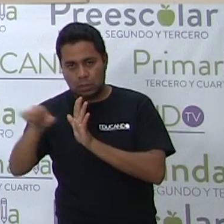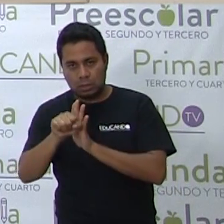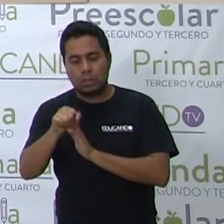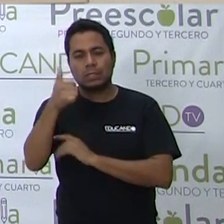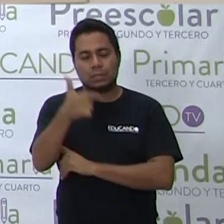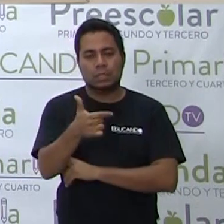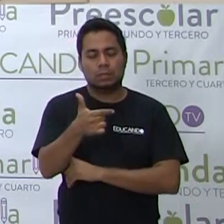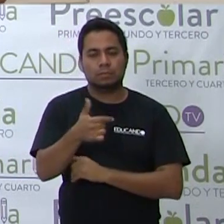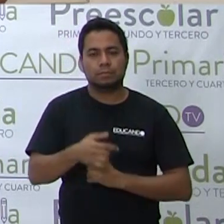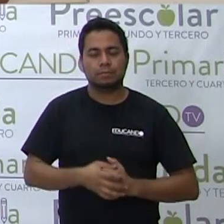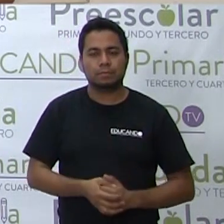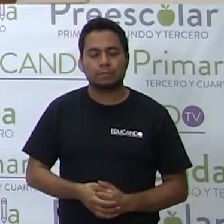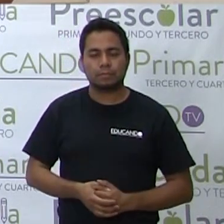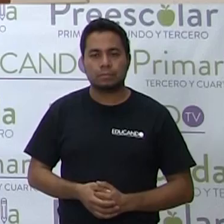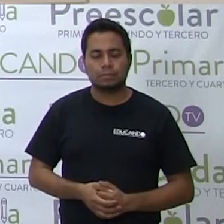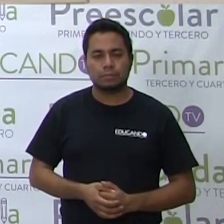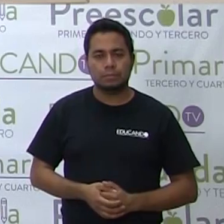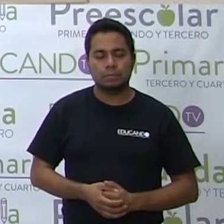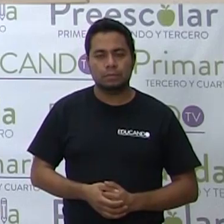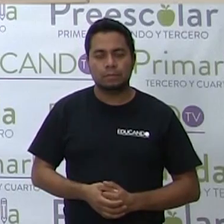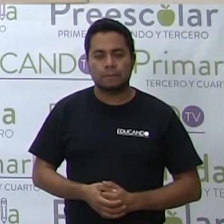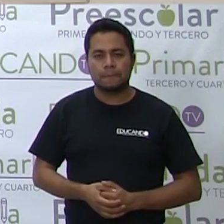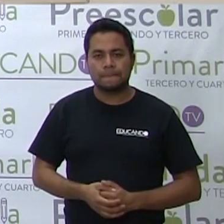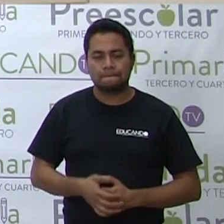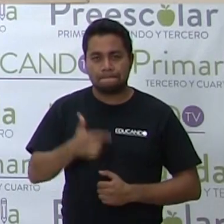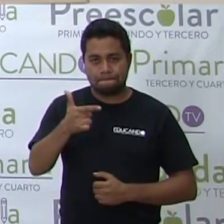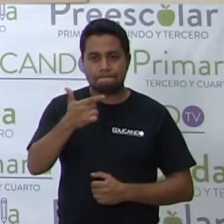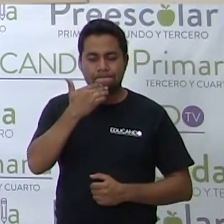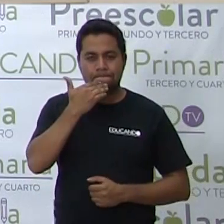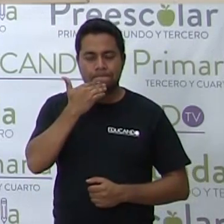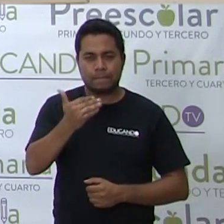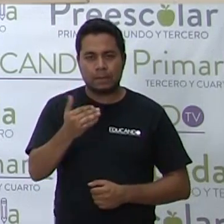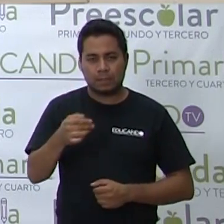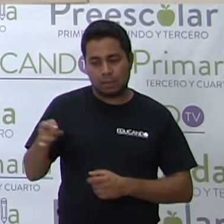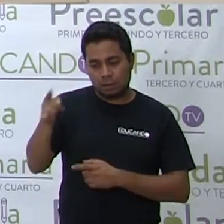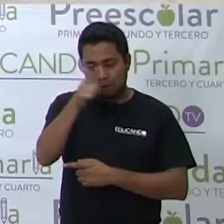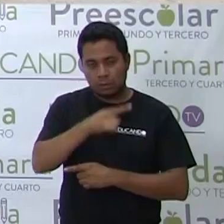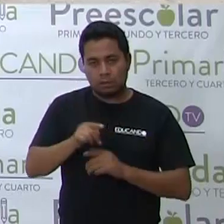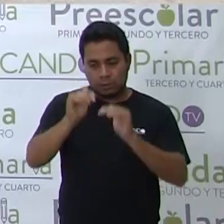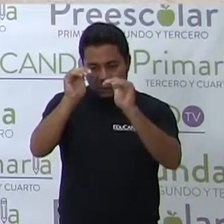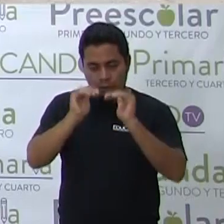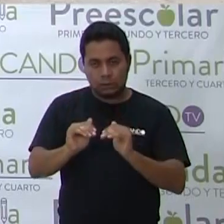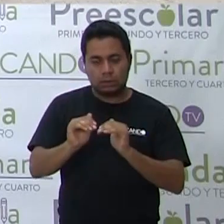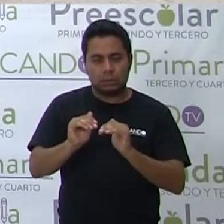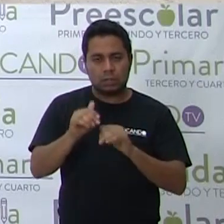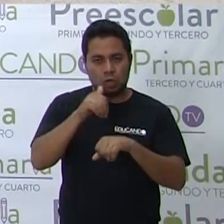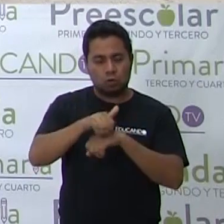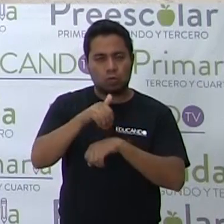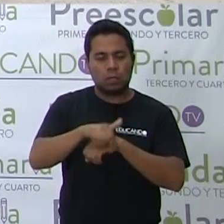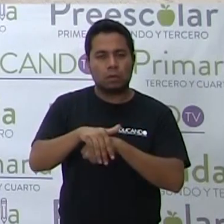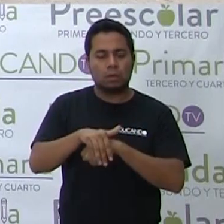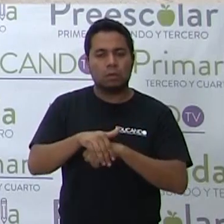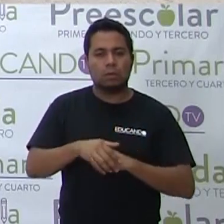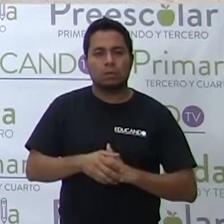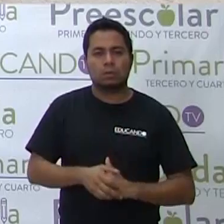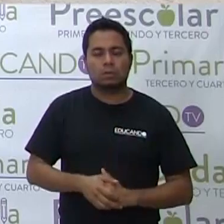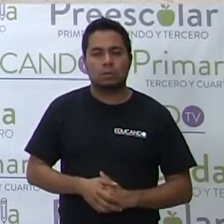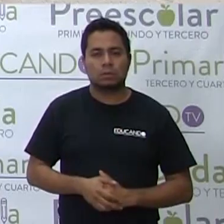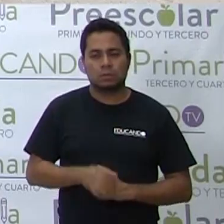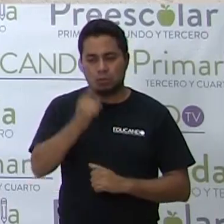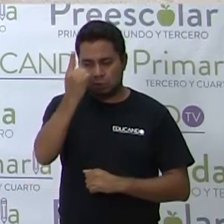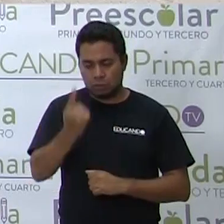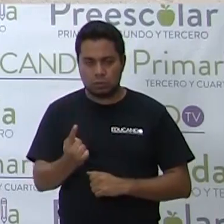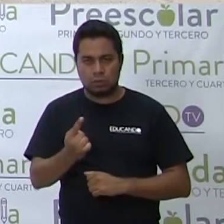siete sí siete ahora este bajamos el número